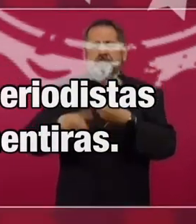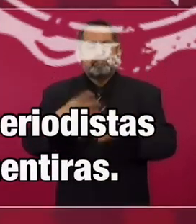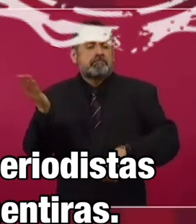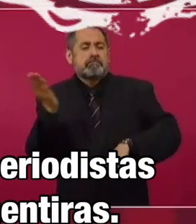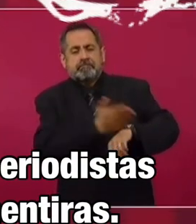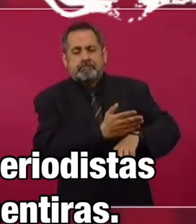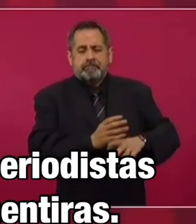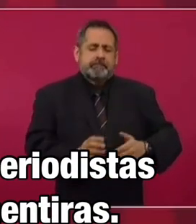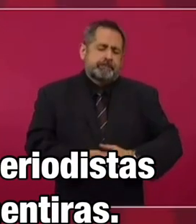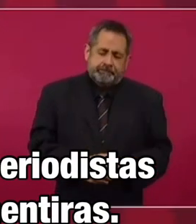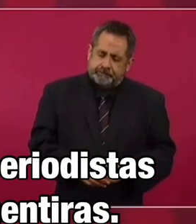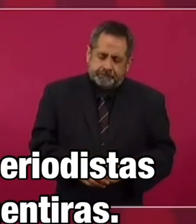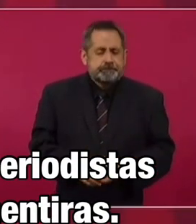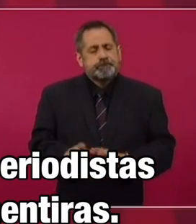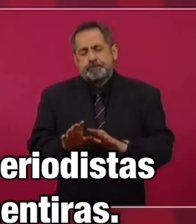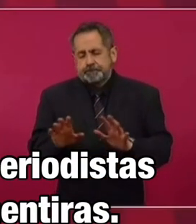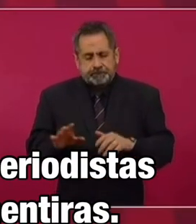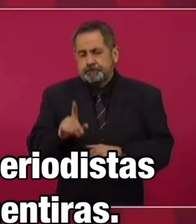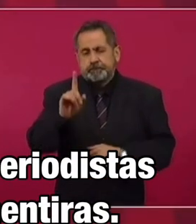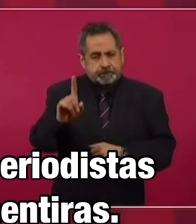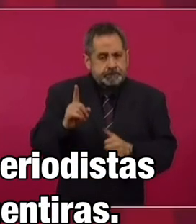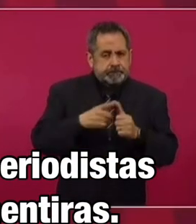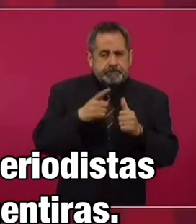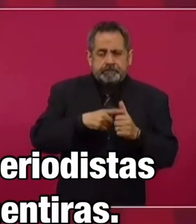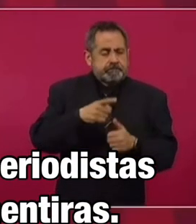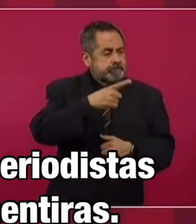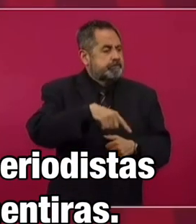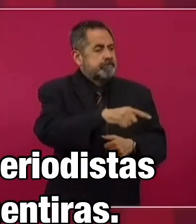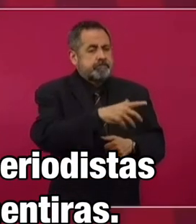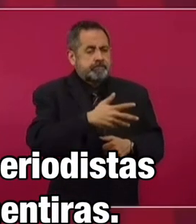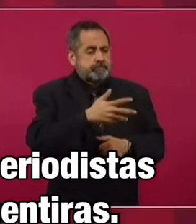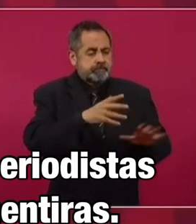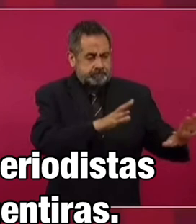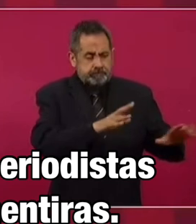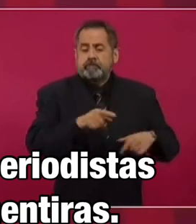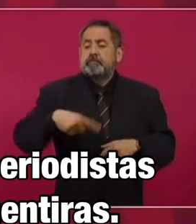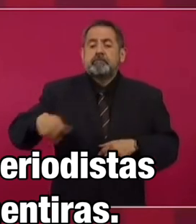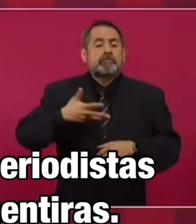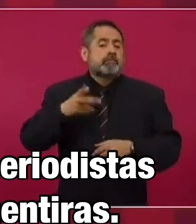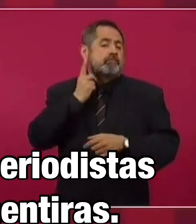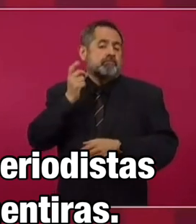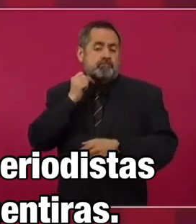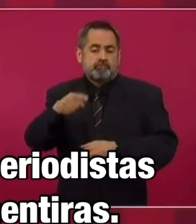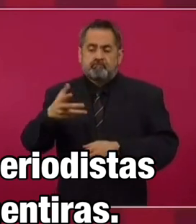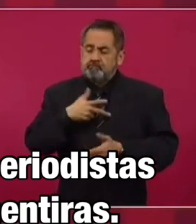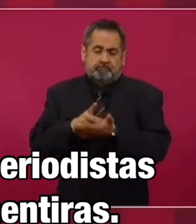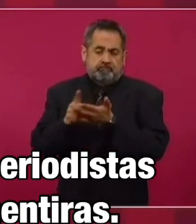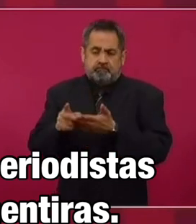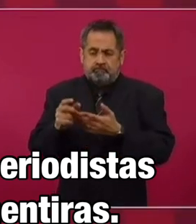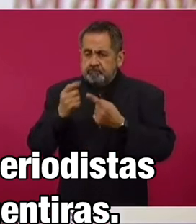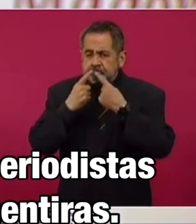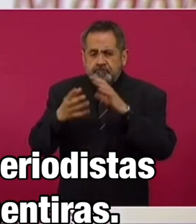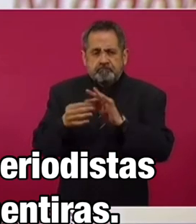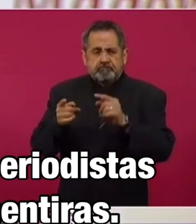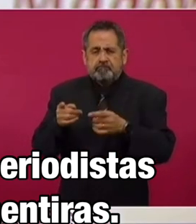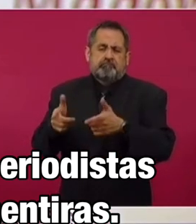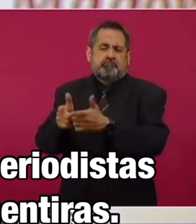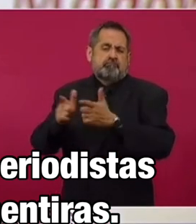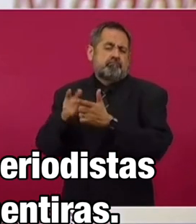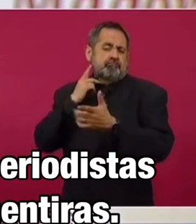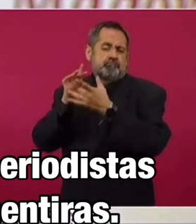primero que somos respetuosos, ¿verdad?, de el derecho que tienen los legisladores de cualquier filiación partidista